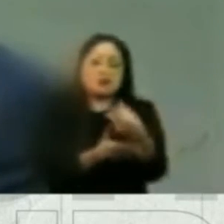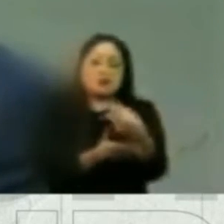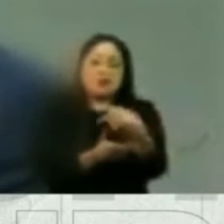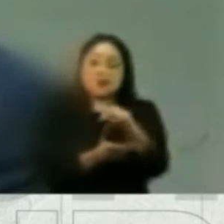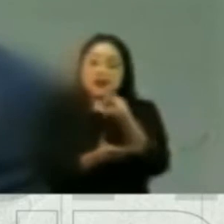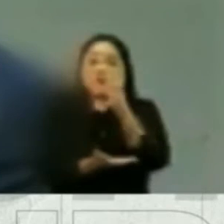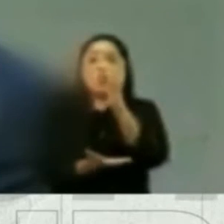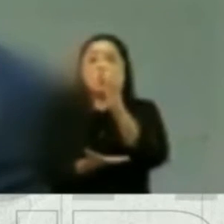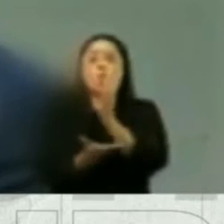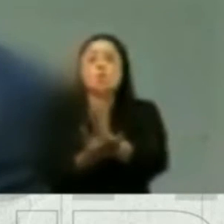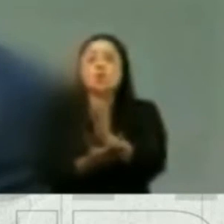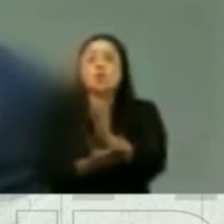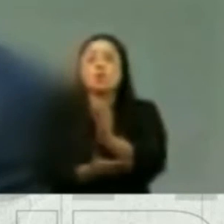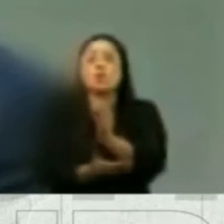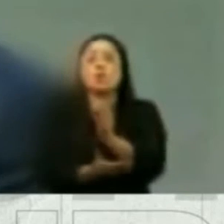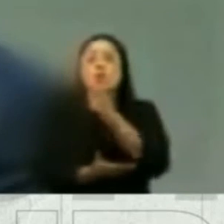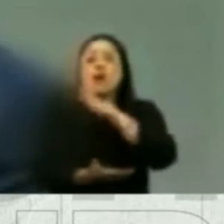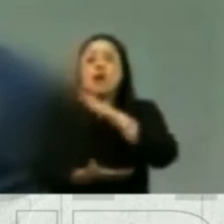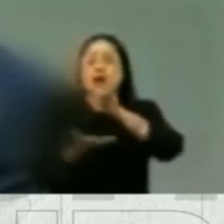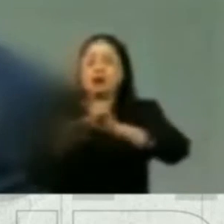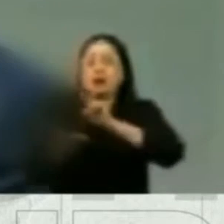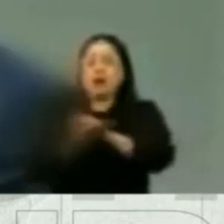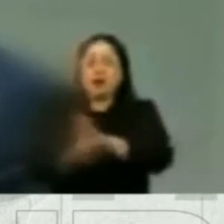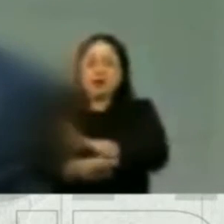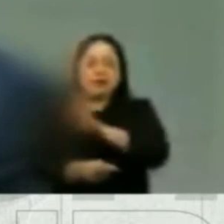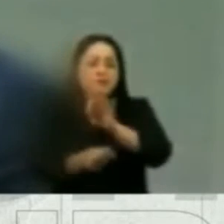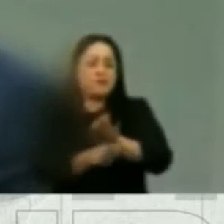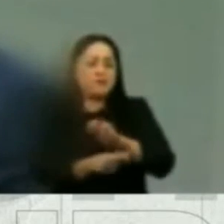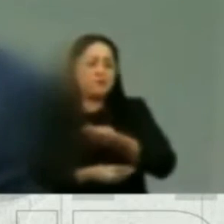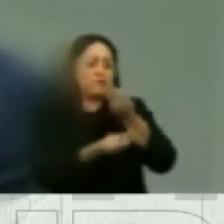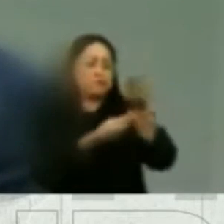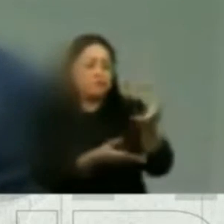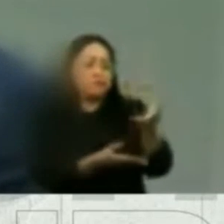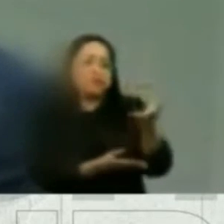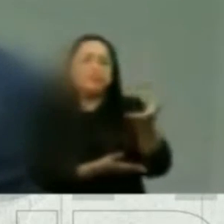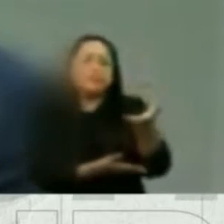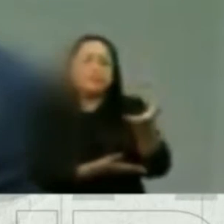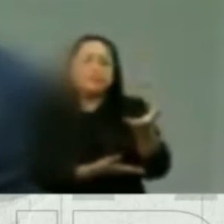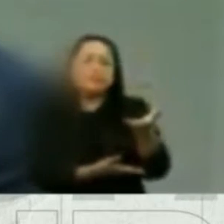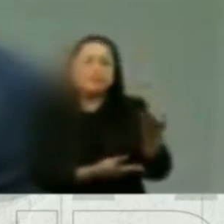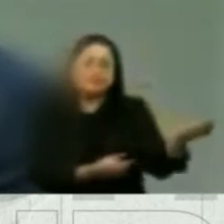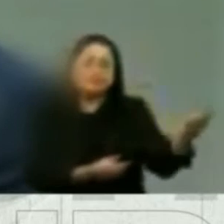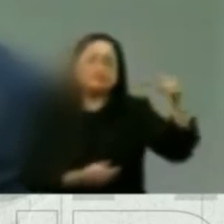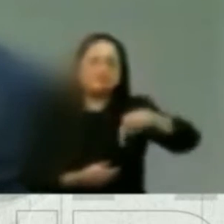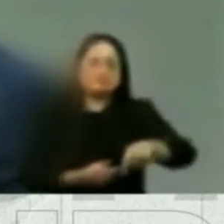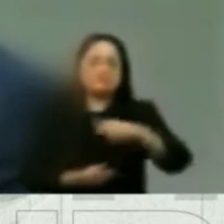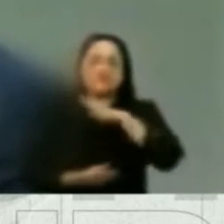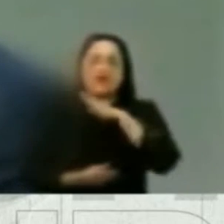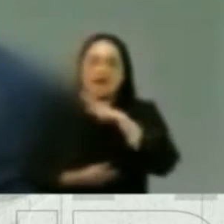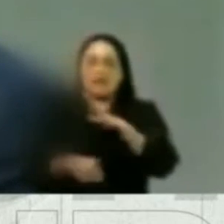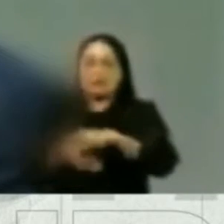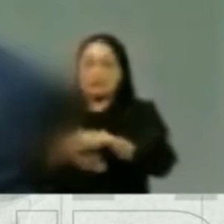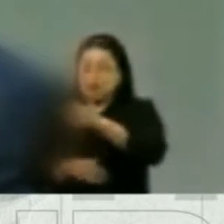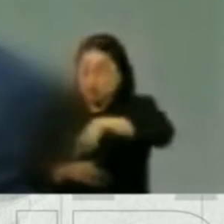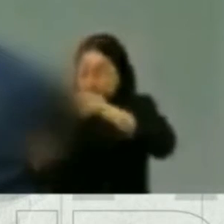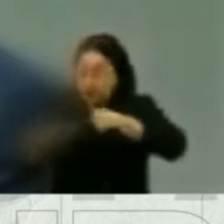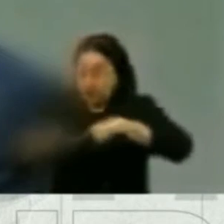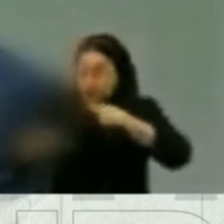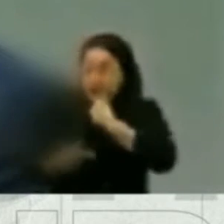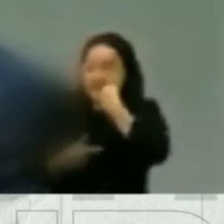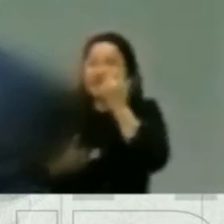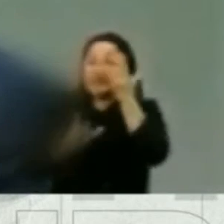la generosidad de una ley electoral obsoleta, están aquí. Pero no porque el pueblo lo